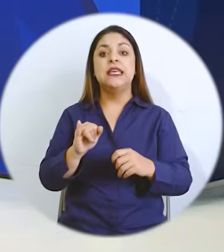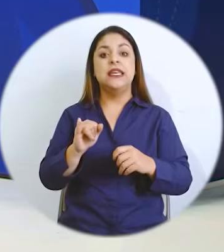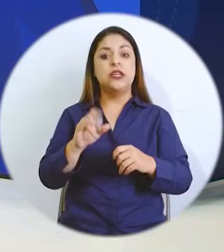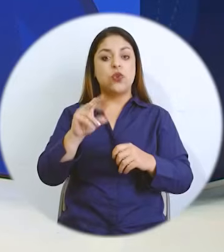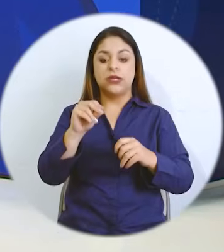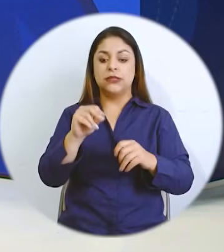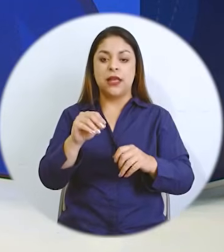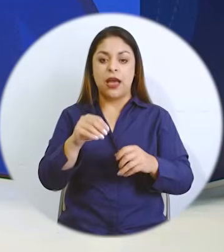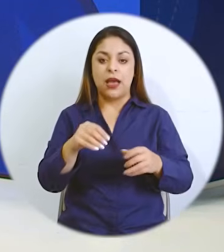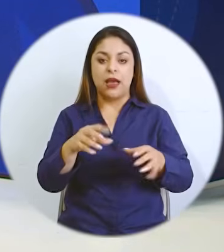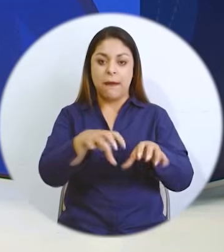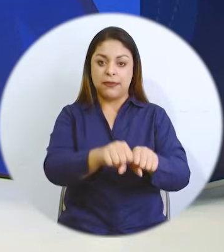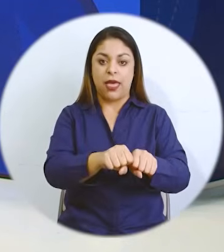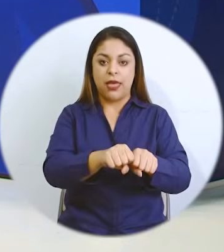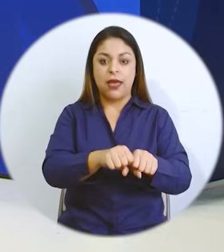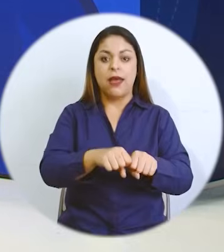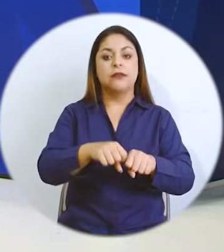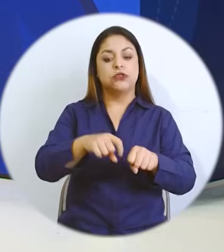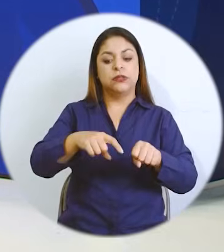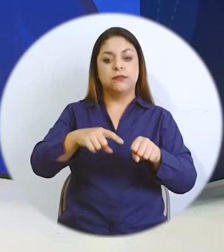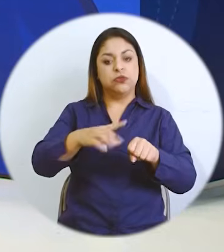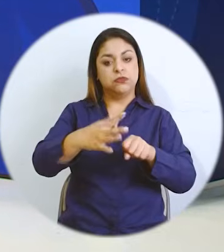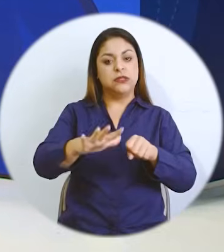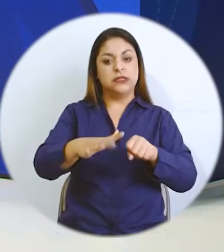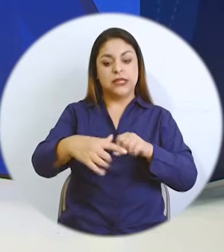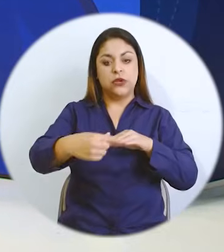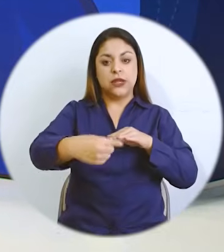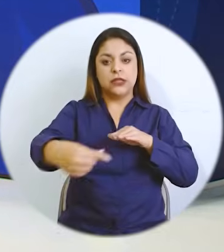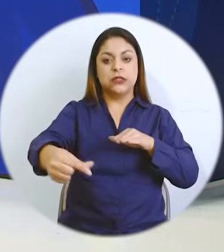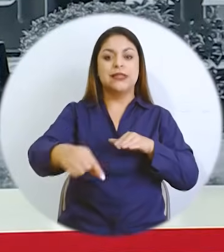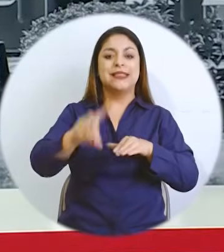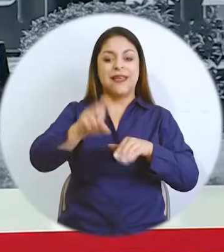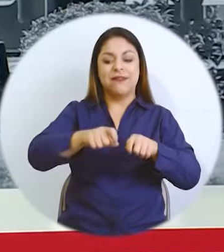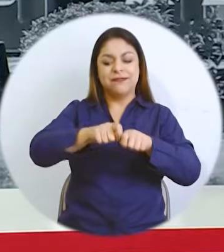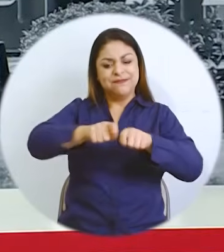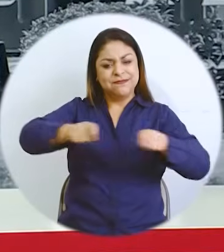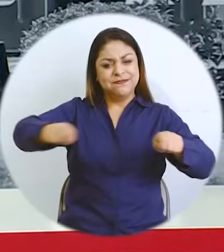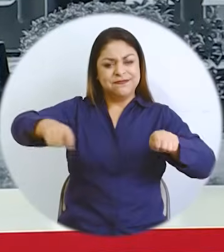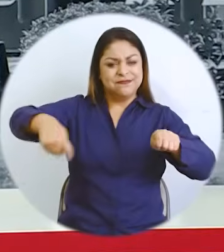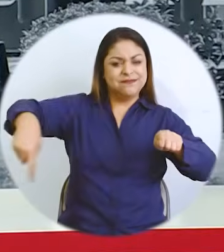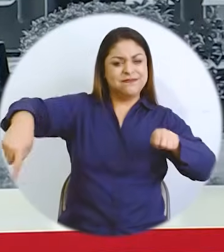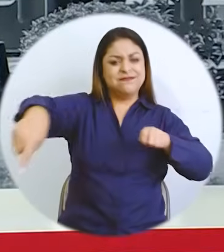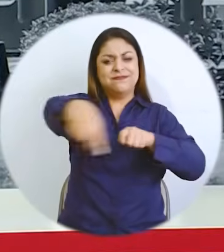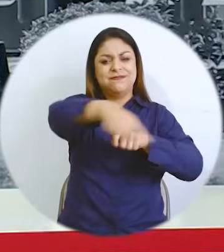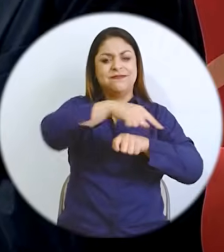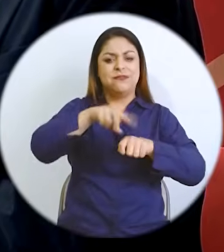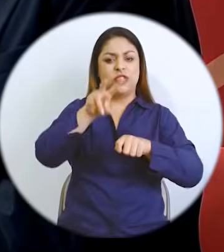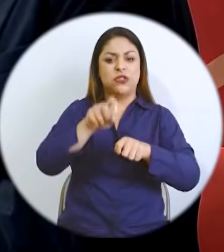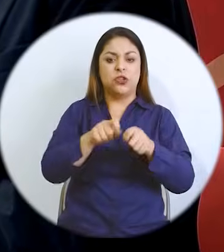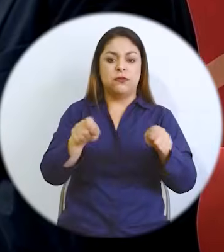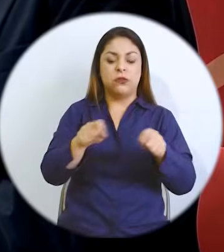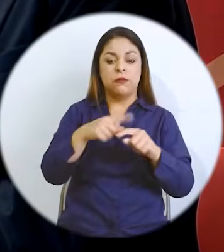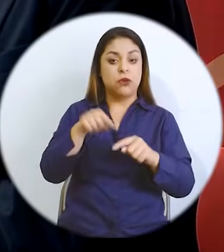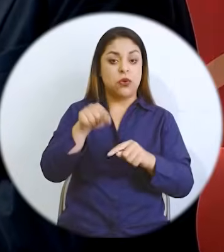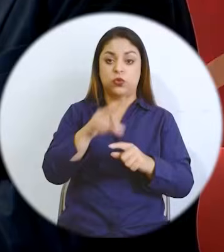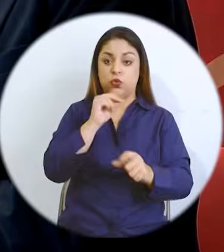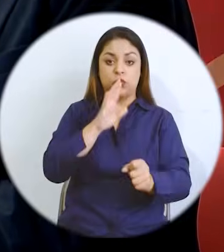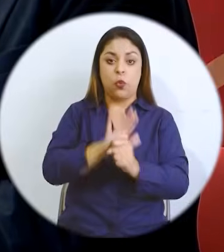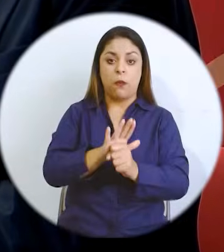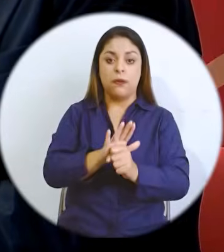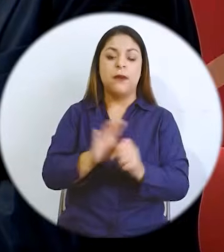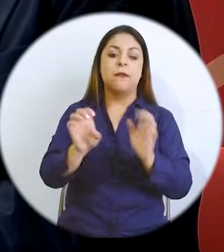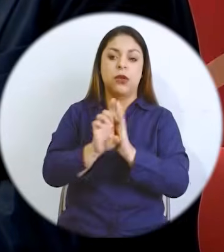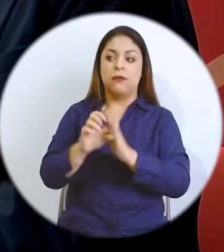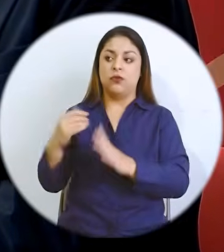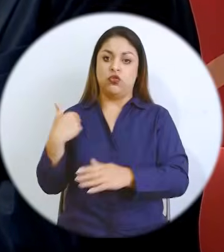naciente, 200 metros. En la mayoría de las veces eso no se cumple. Por ejemplo, en el caso de nosotros, tenemos una finca